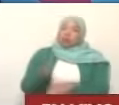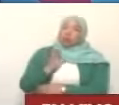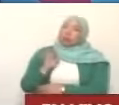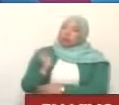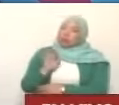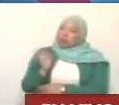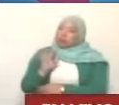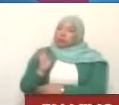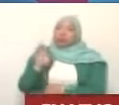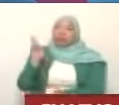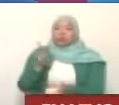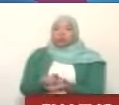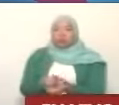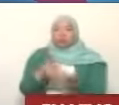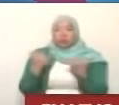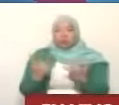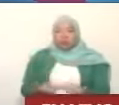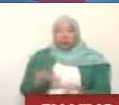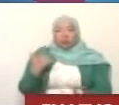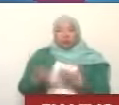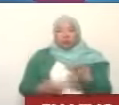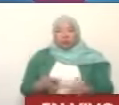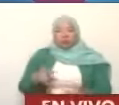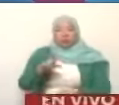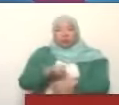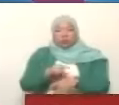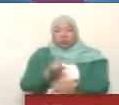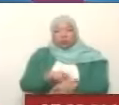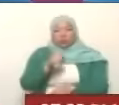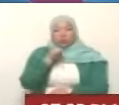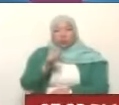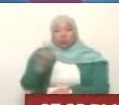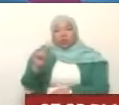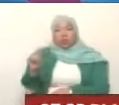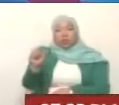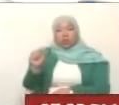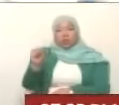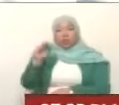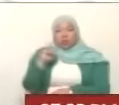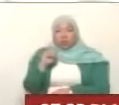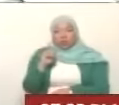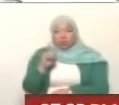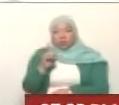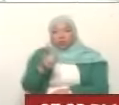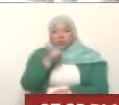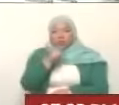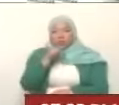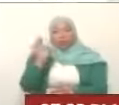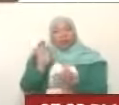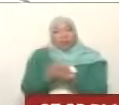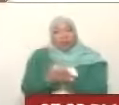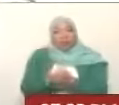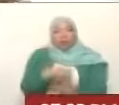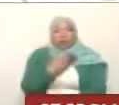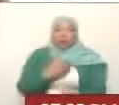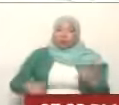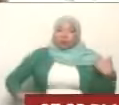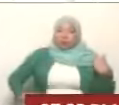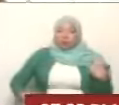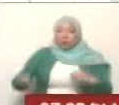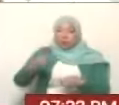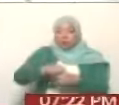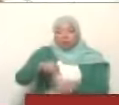donde ha participado precisamente la doctora Tao Yitao, mi amiga, presidenta del